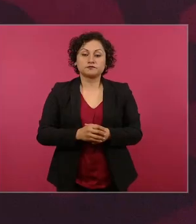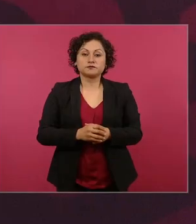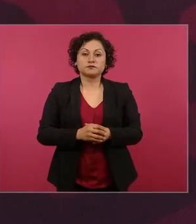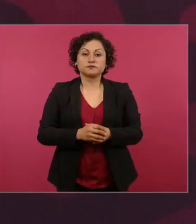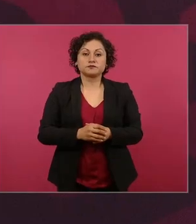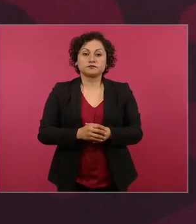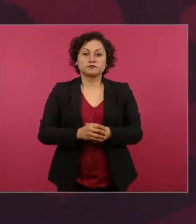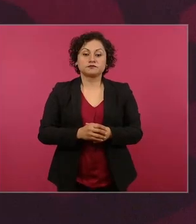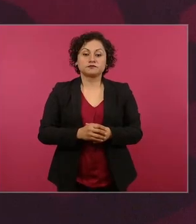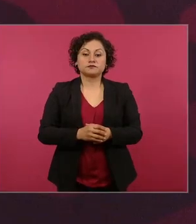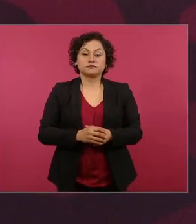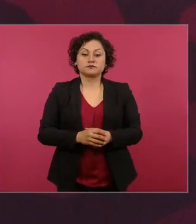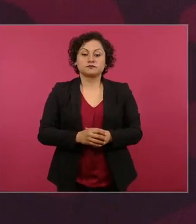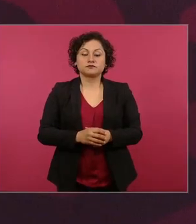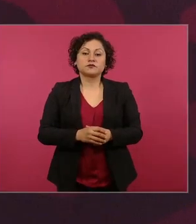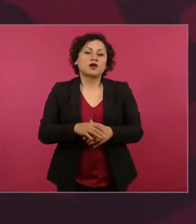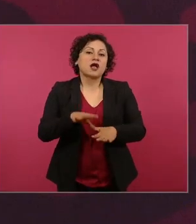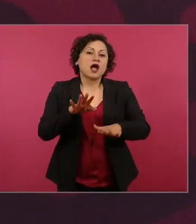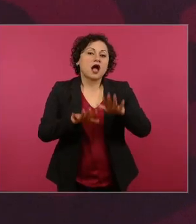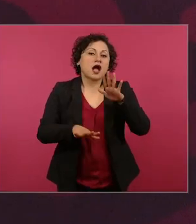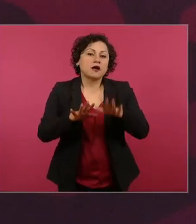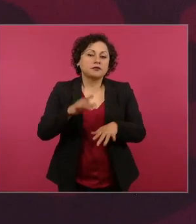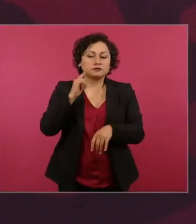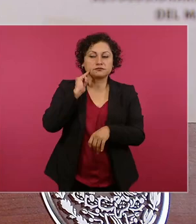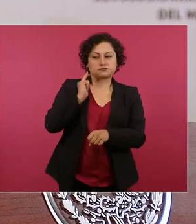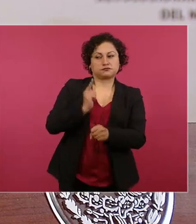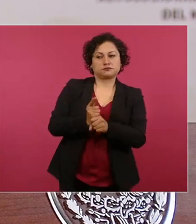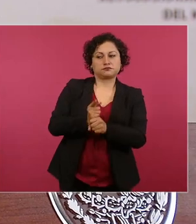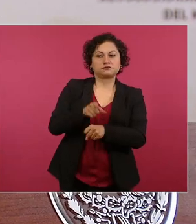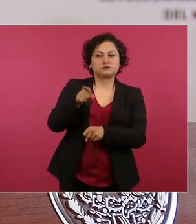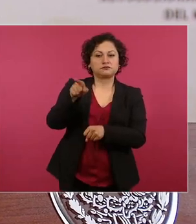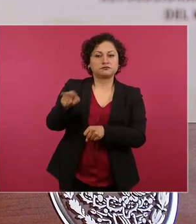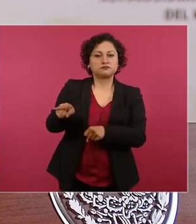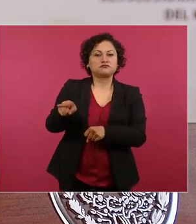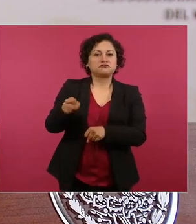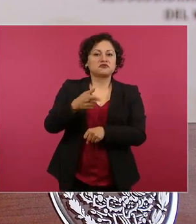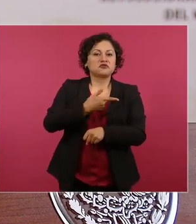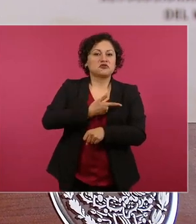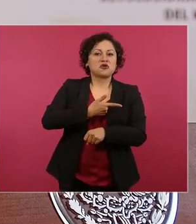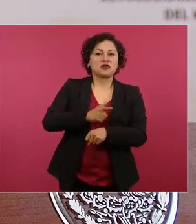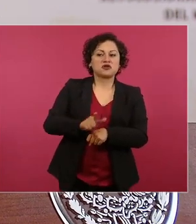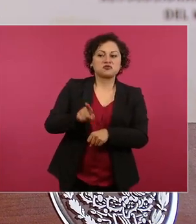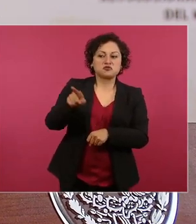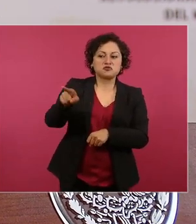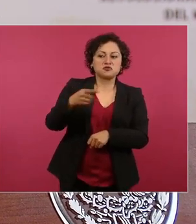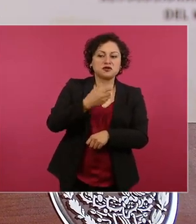gobernante, un presidente de Tepetitán,